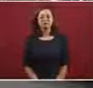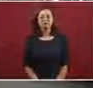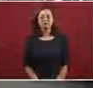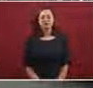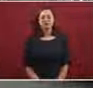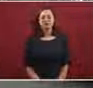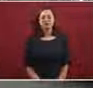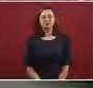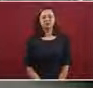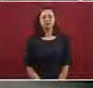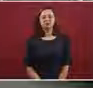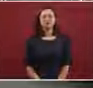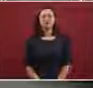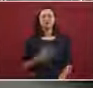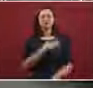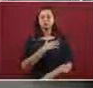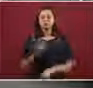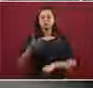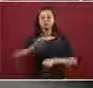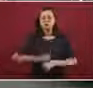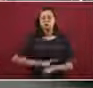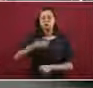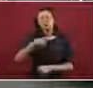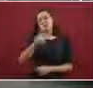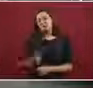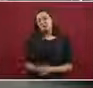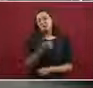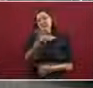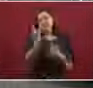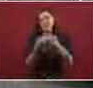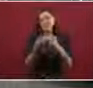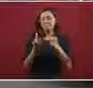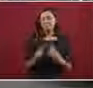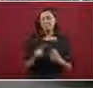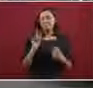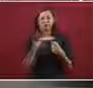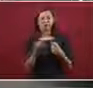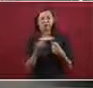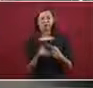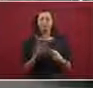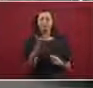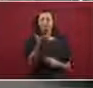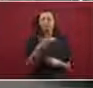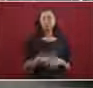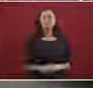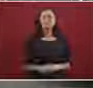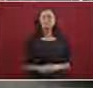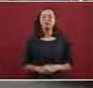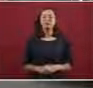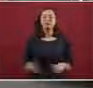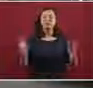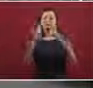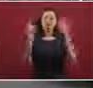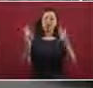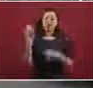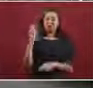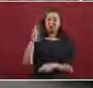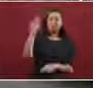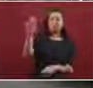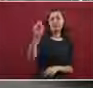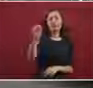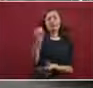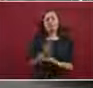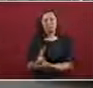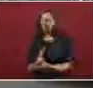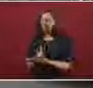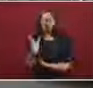Gracias. Le voy a hacer, buenos días. Buenos días, presidente. Dos preguntas. Usted ha dicho que ya no se va a meter con el tema del sindicalismo porque debe de respetar